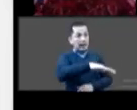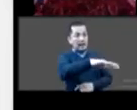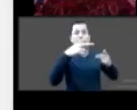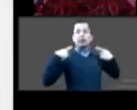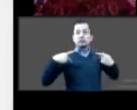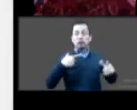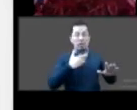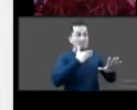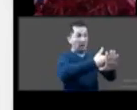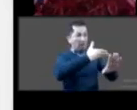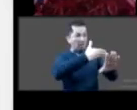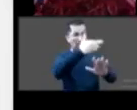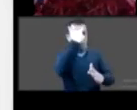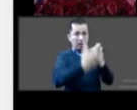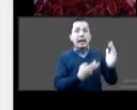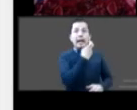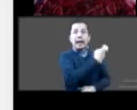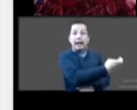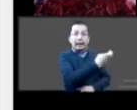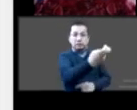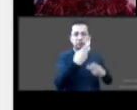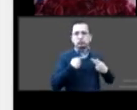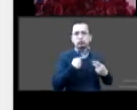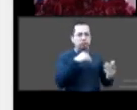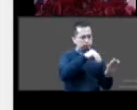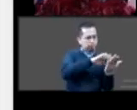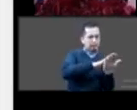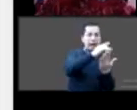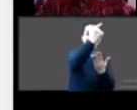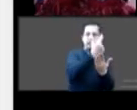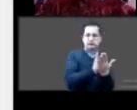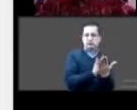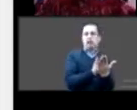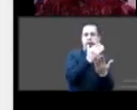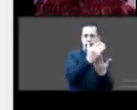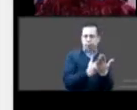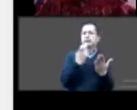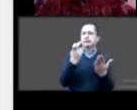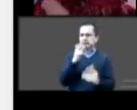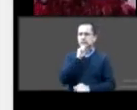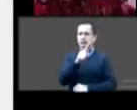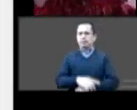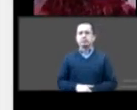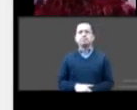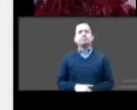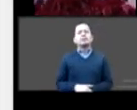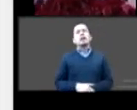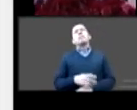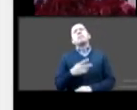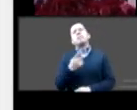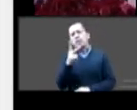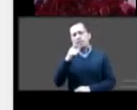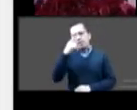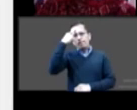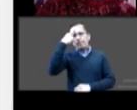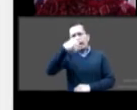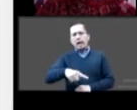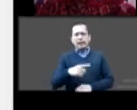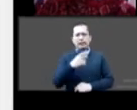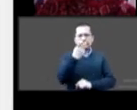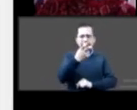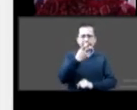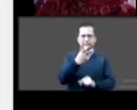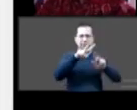¿no? ¿Qué herramientas en la Ciudad de México tenemos para la investigación? La que sigue, ¿sí?